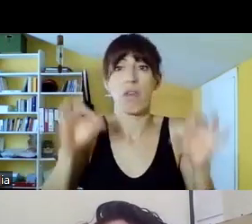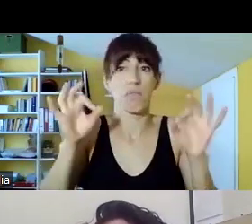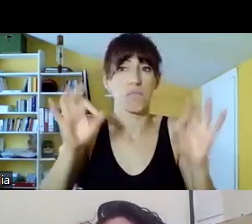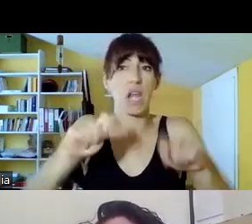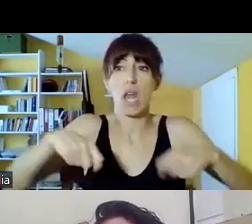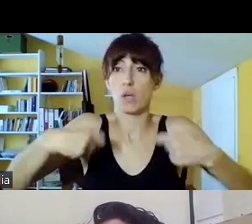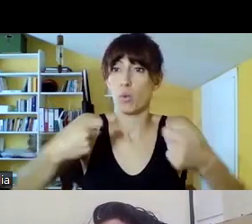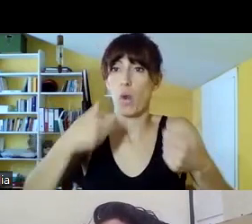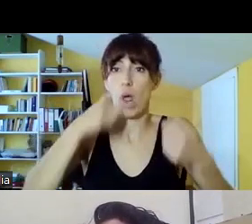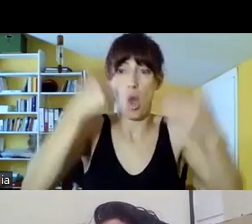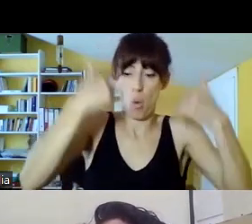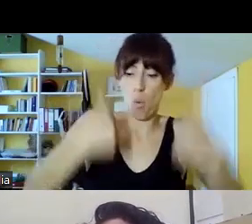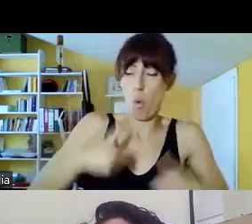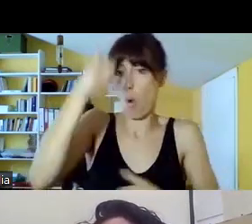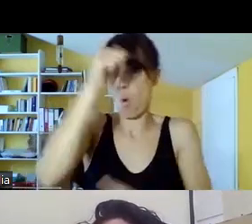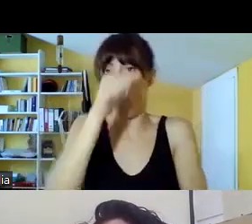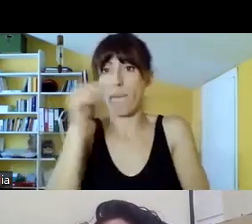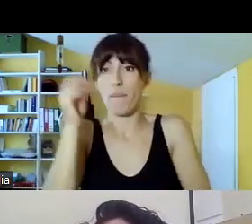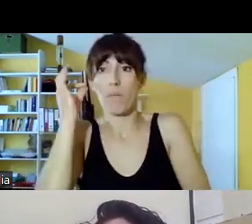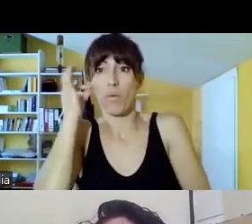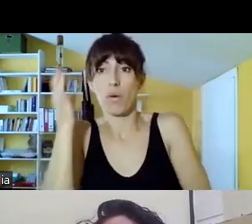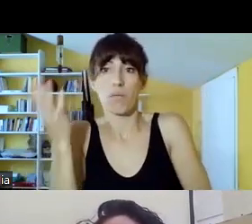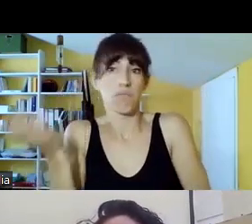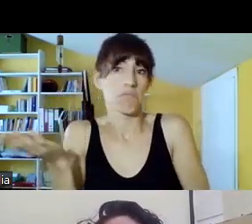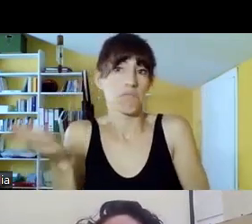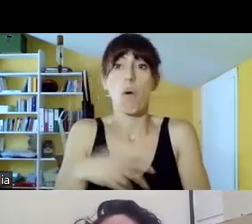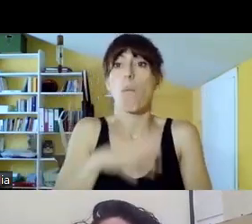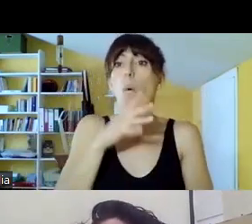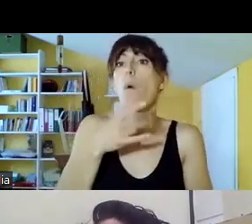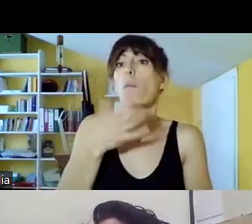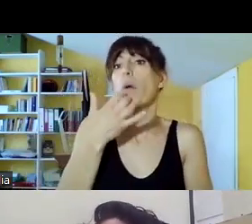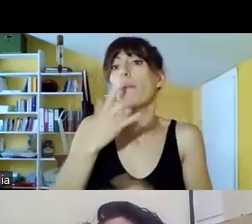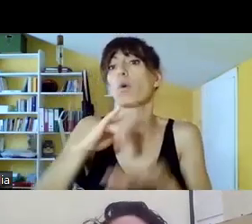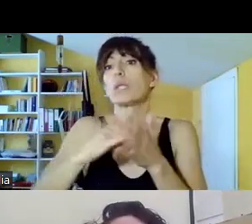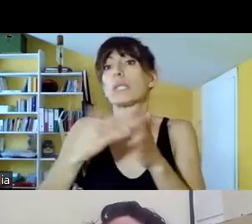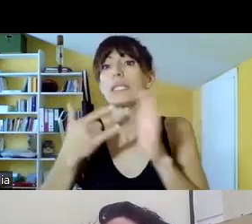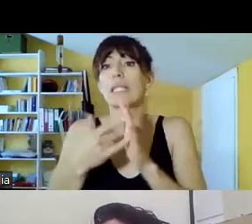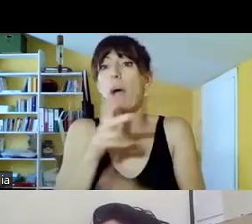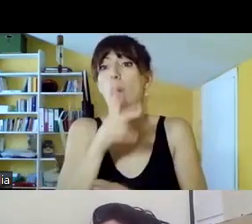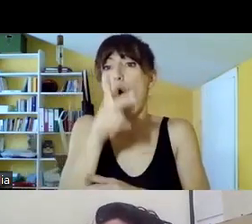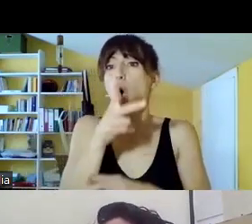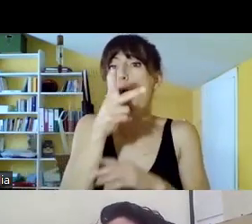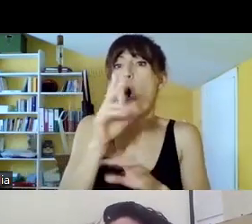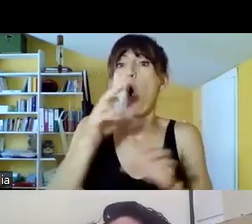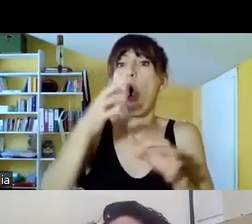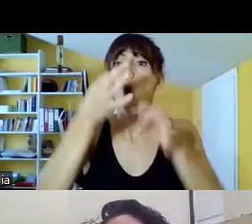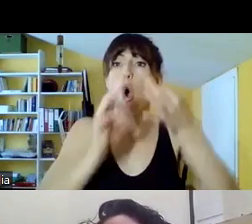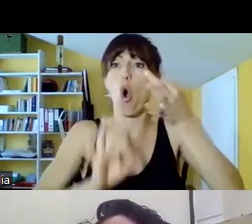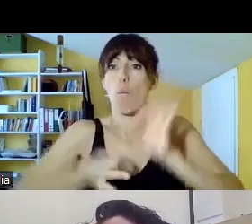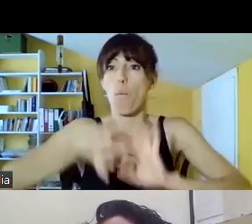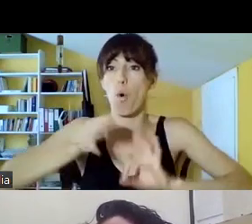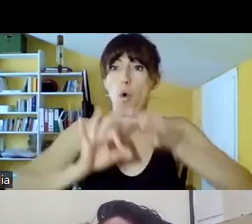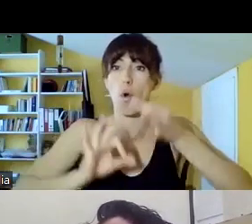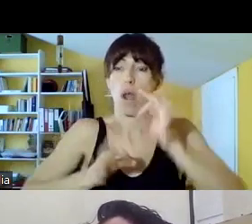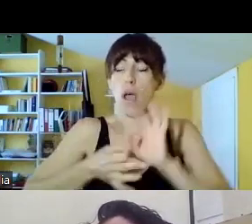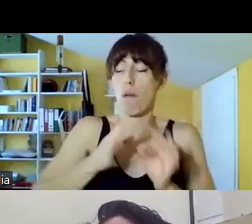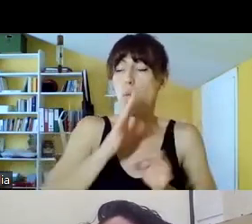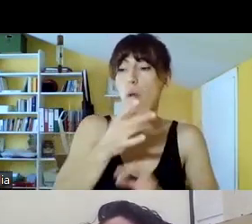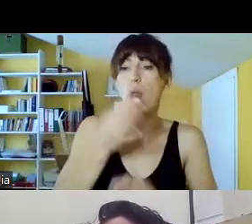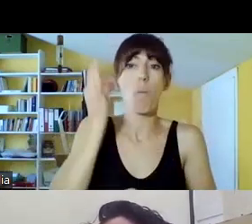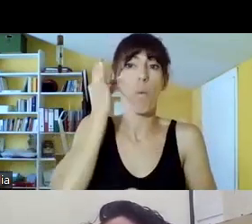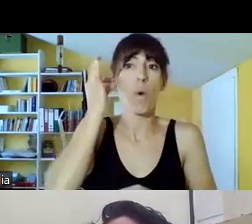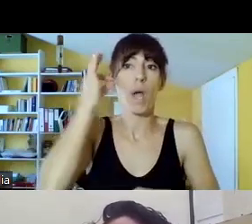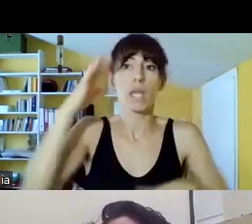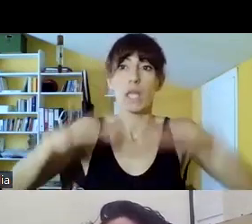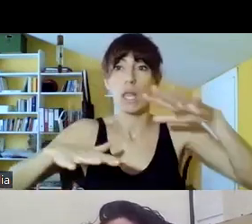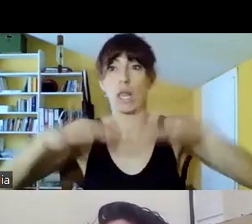y mujeres, entre ellas el sistema hormonal. Entonces, en este sentido, las mujeres seríamos más inestables y por lo tanto